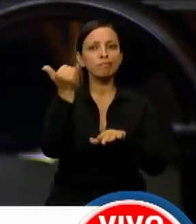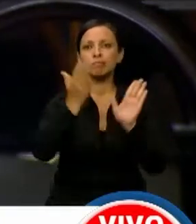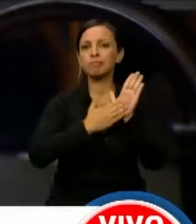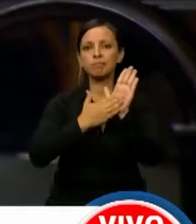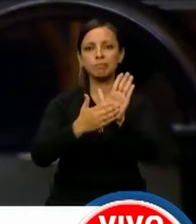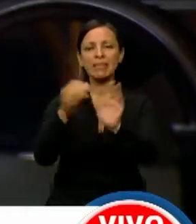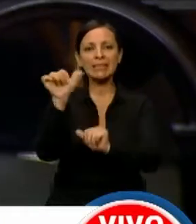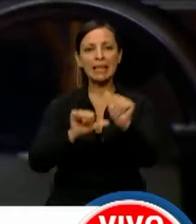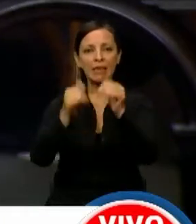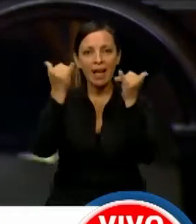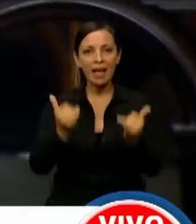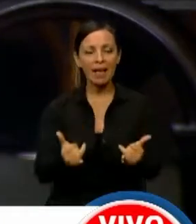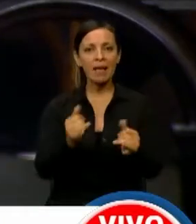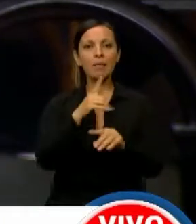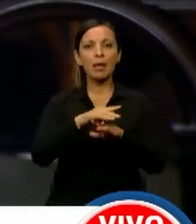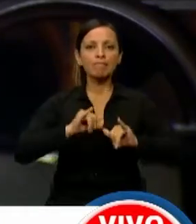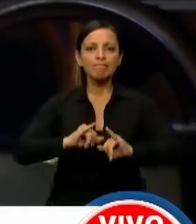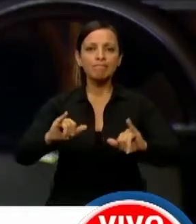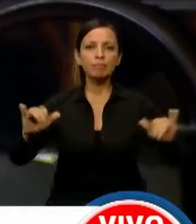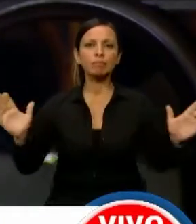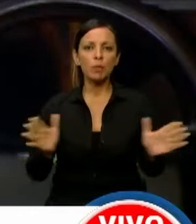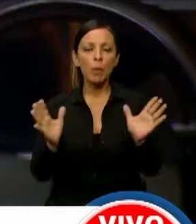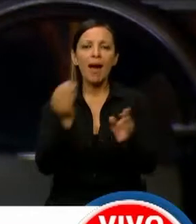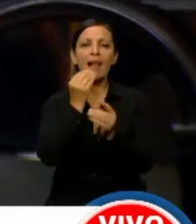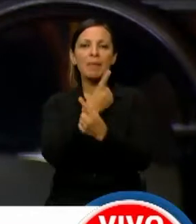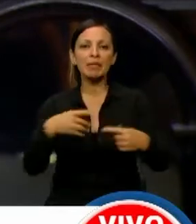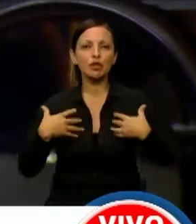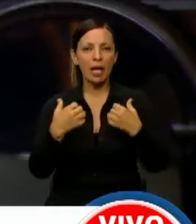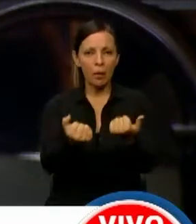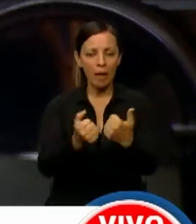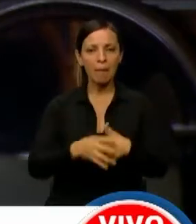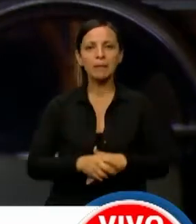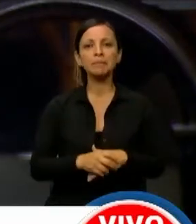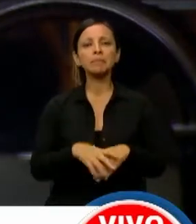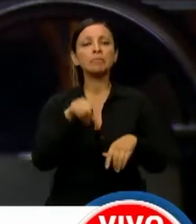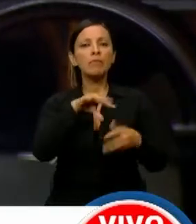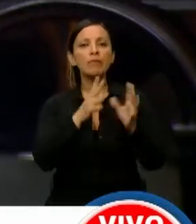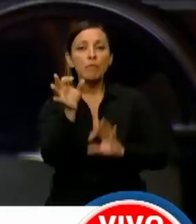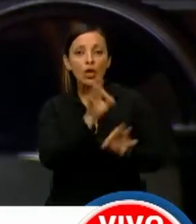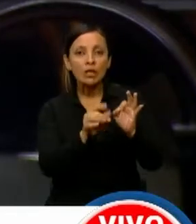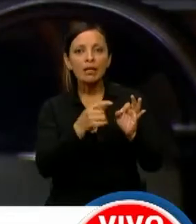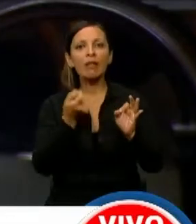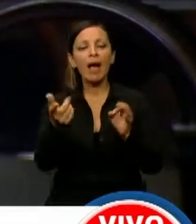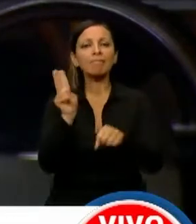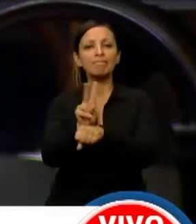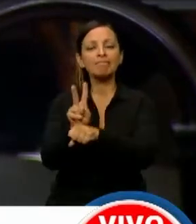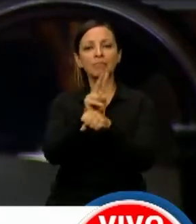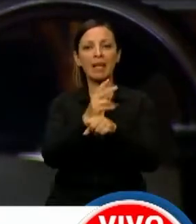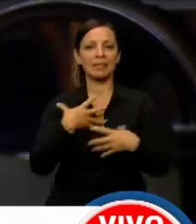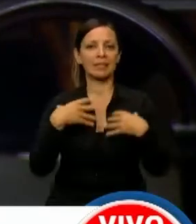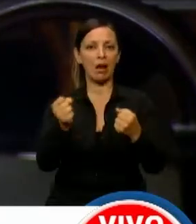evidencia científica, porque promueve alimentos saludables, porque cuida la salud como un derecho